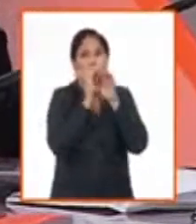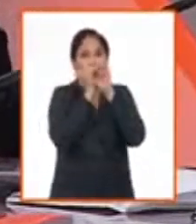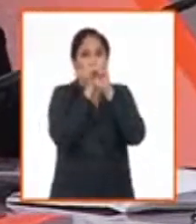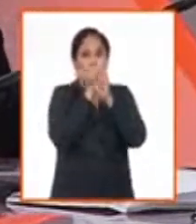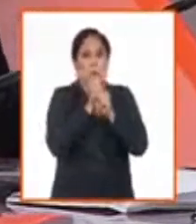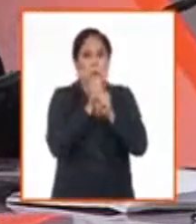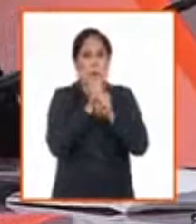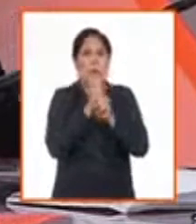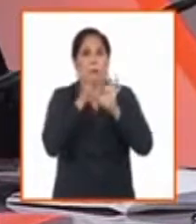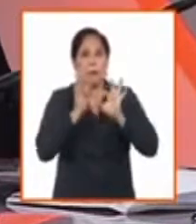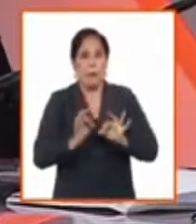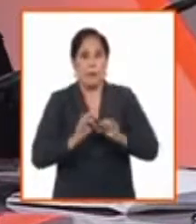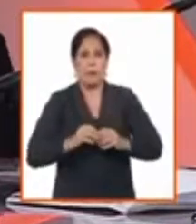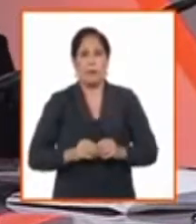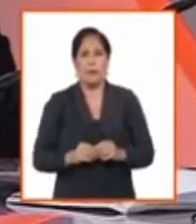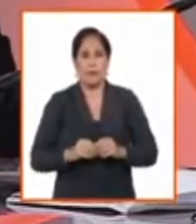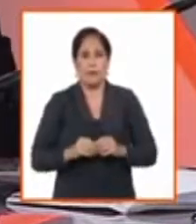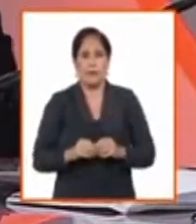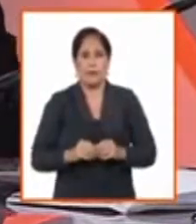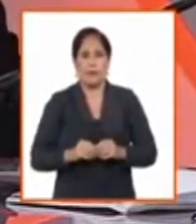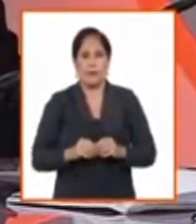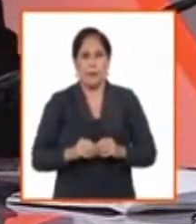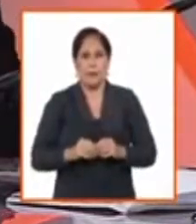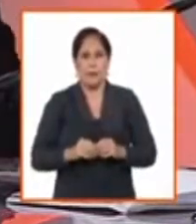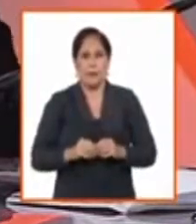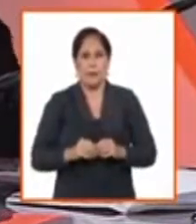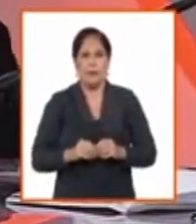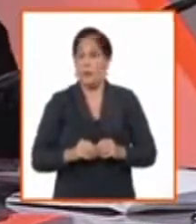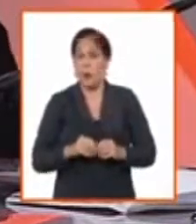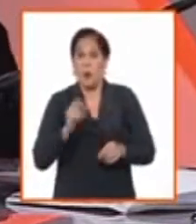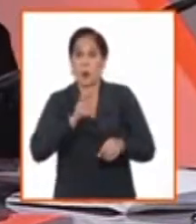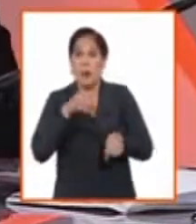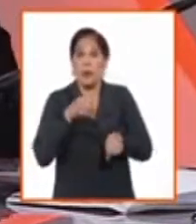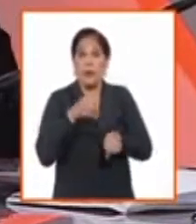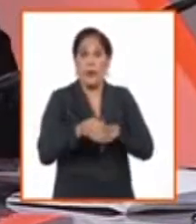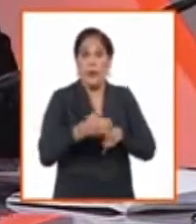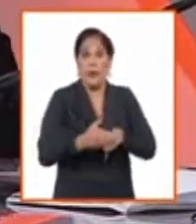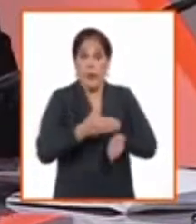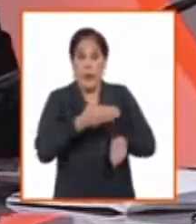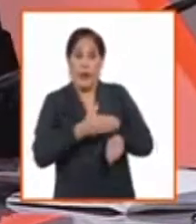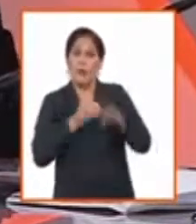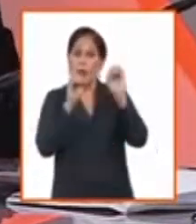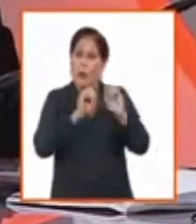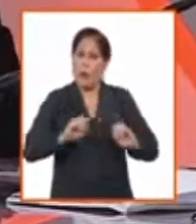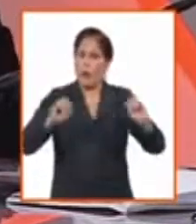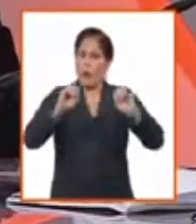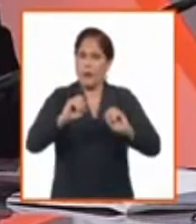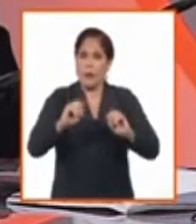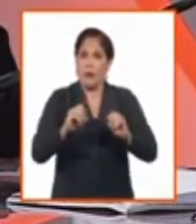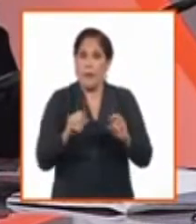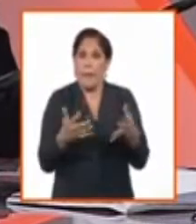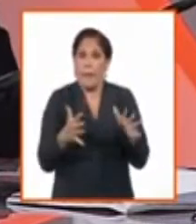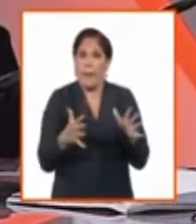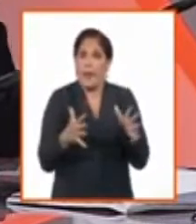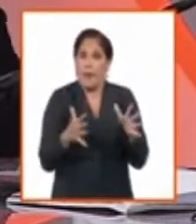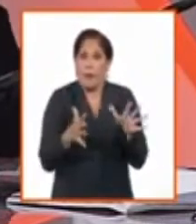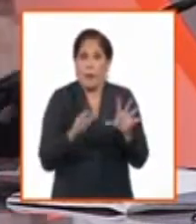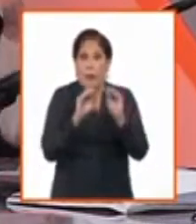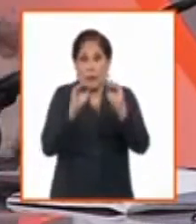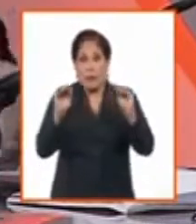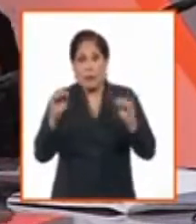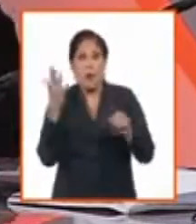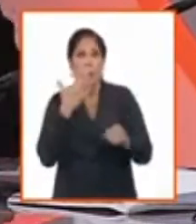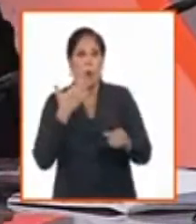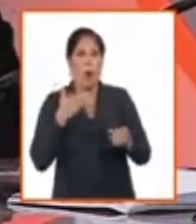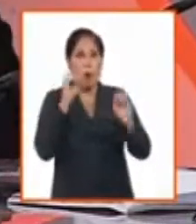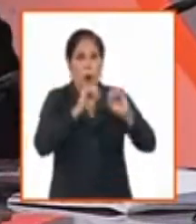invitaciones se se declararon oficialmente tan tarde nunca antes el organizador tuvo tanto miedo de decir cómo